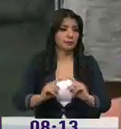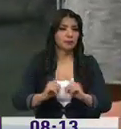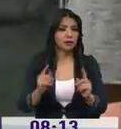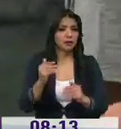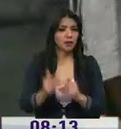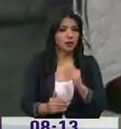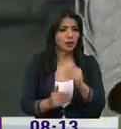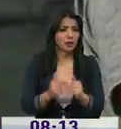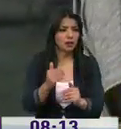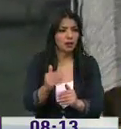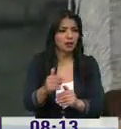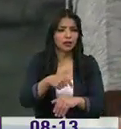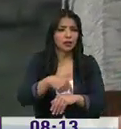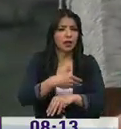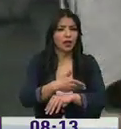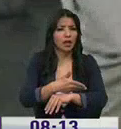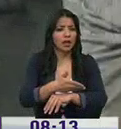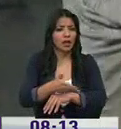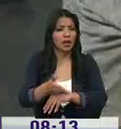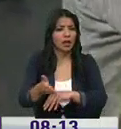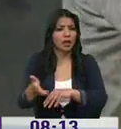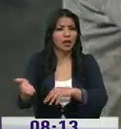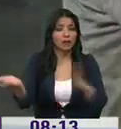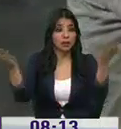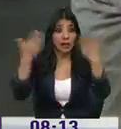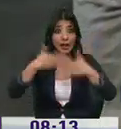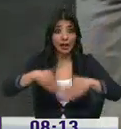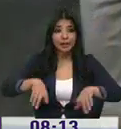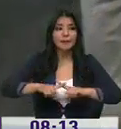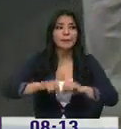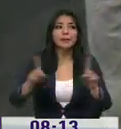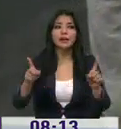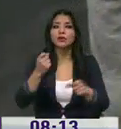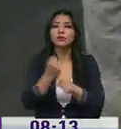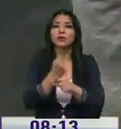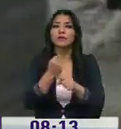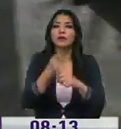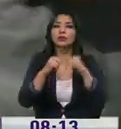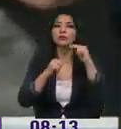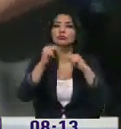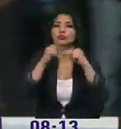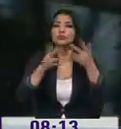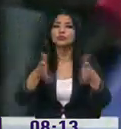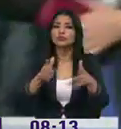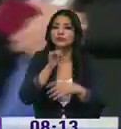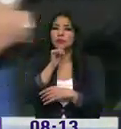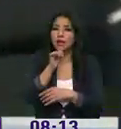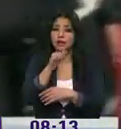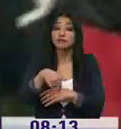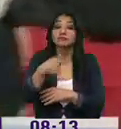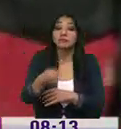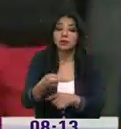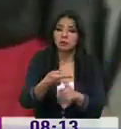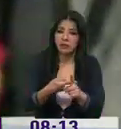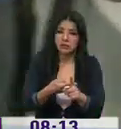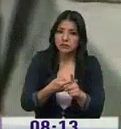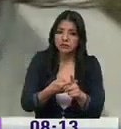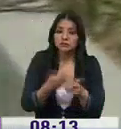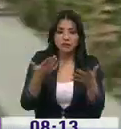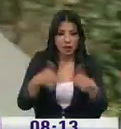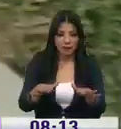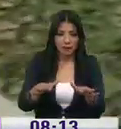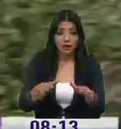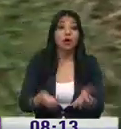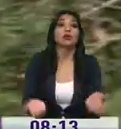corta, todo el tiempo que se pasó, terminaron a medio y dejaron un mes. Después volvieron a retomar el trabajo y volvieron